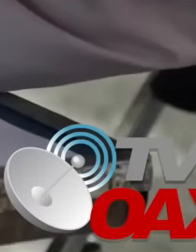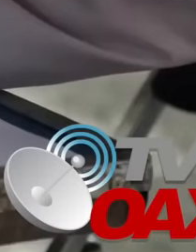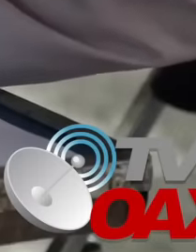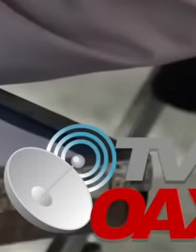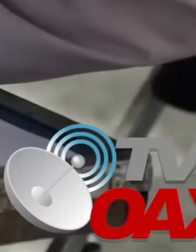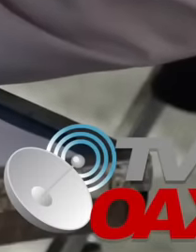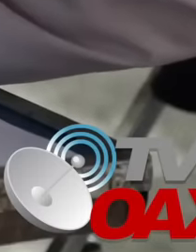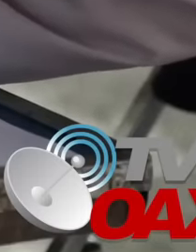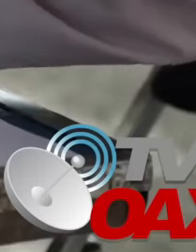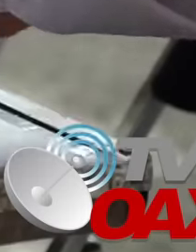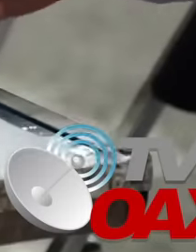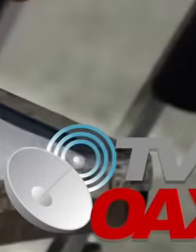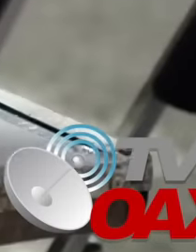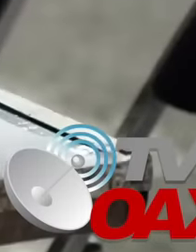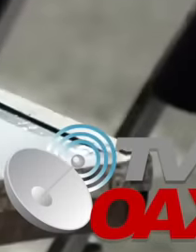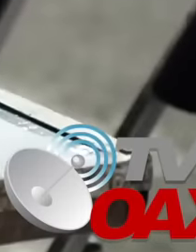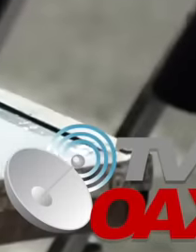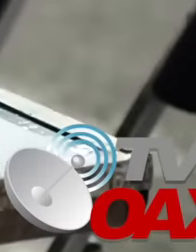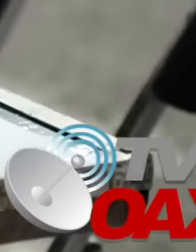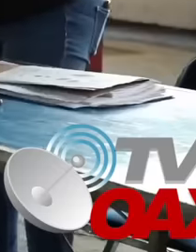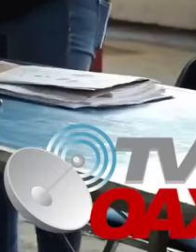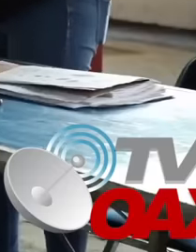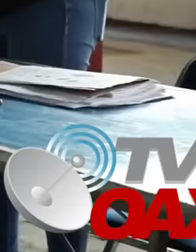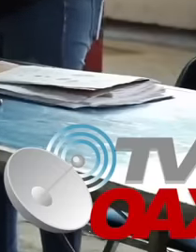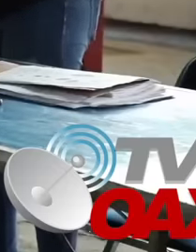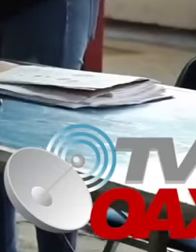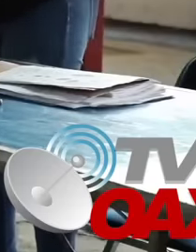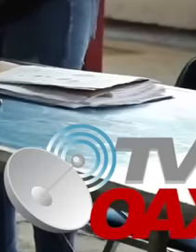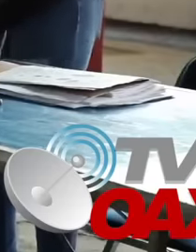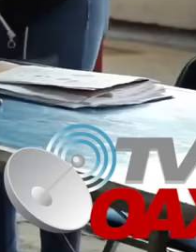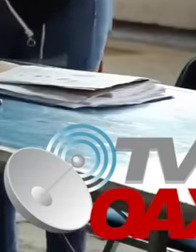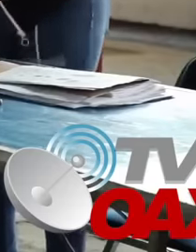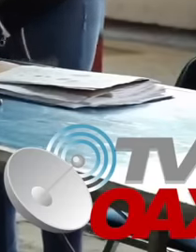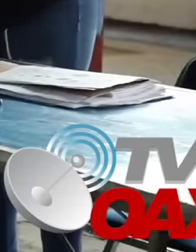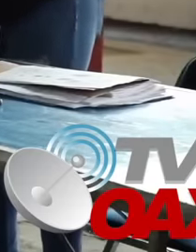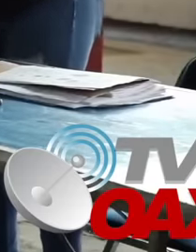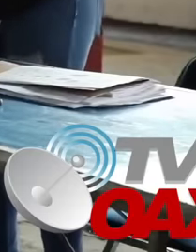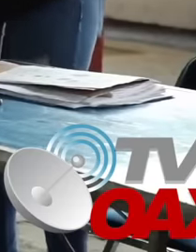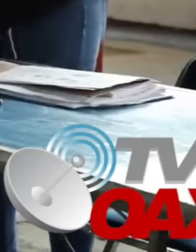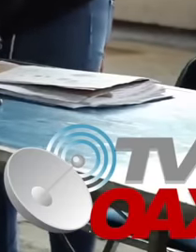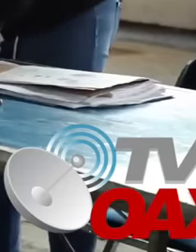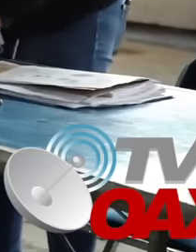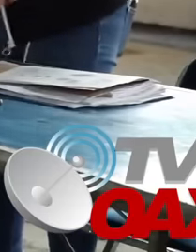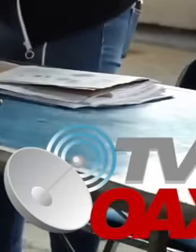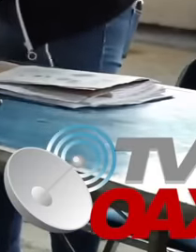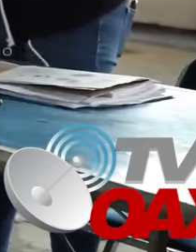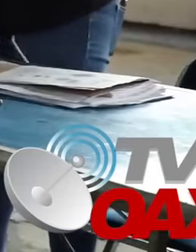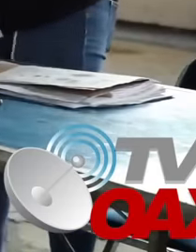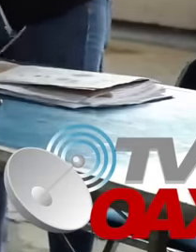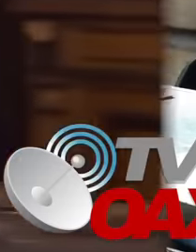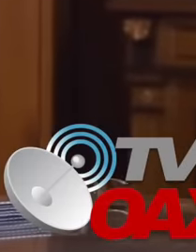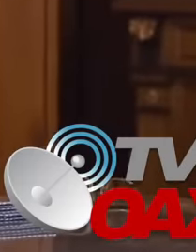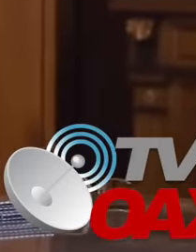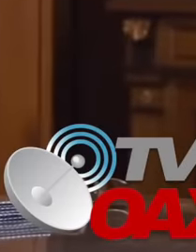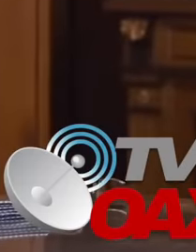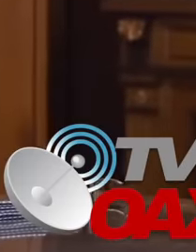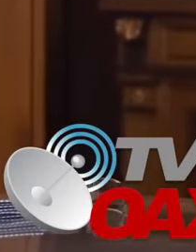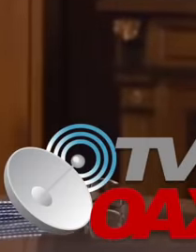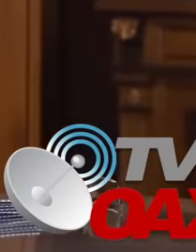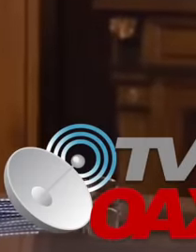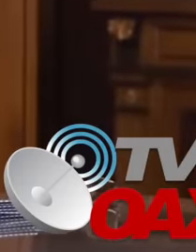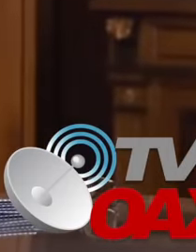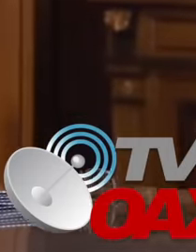se definirá quién tomará las riendas del progreso de México. Por su parte,